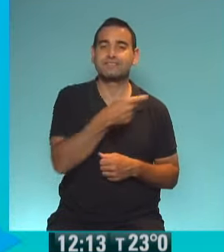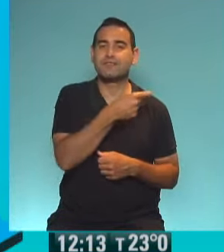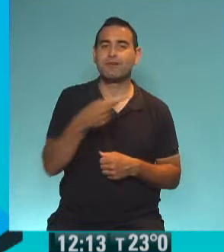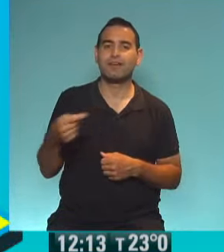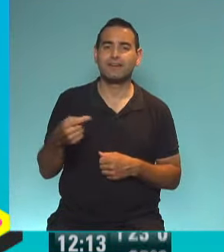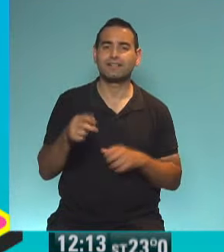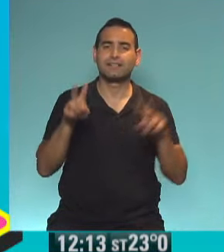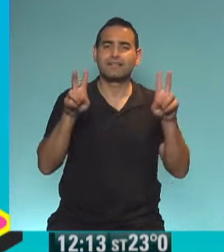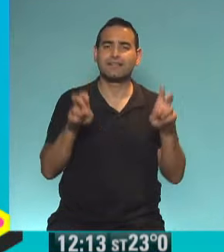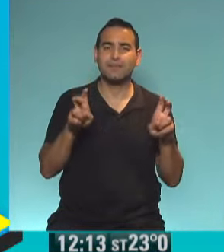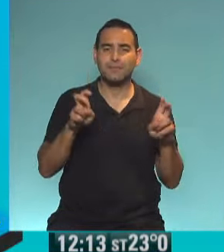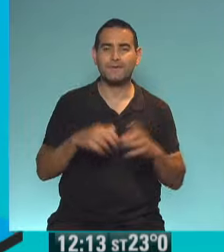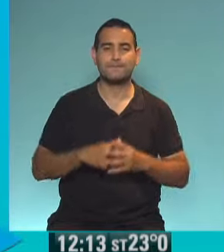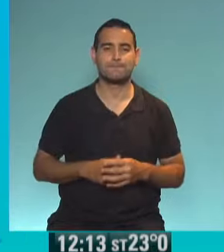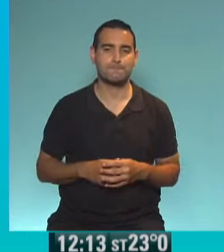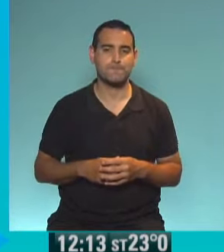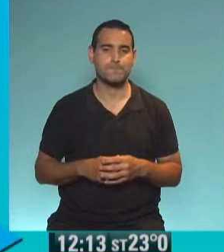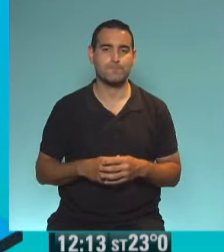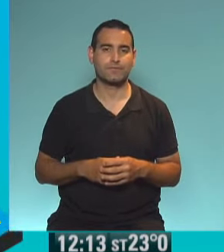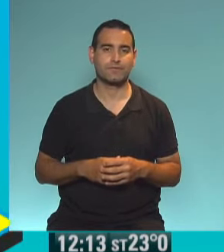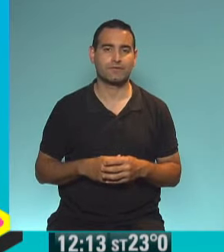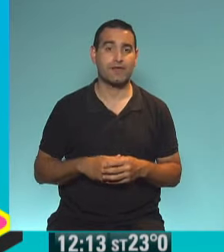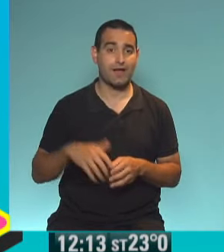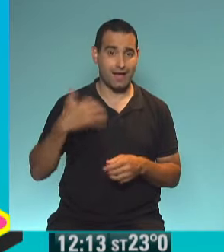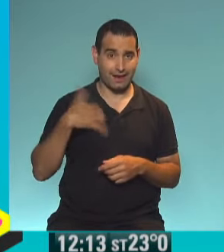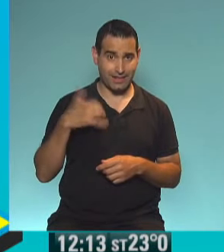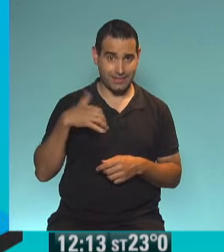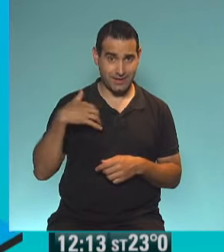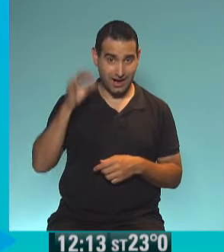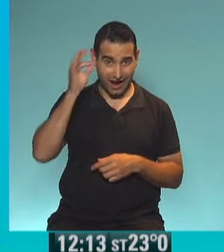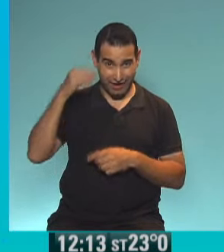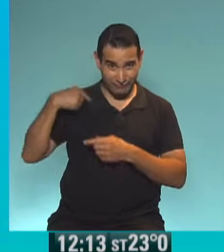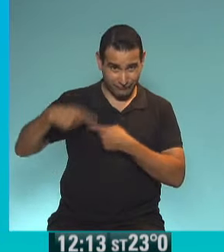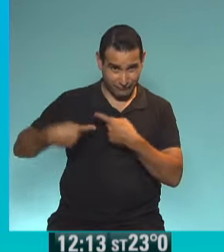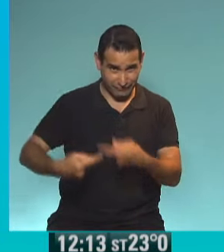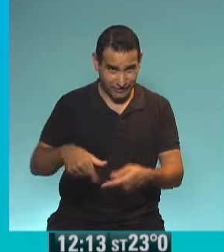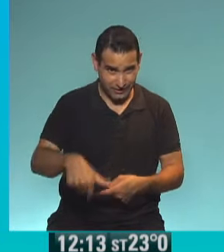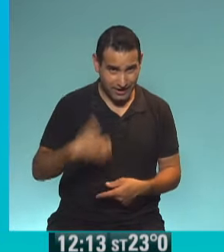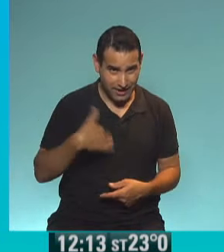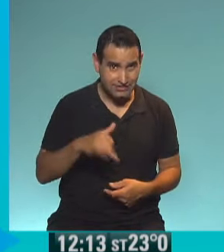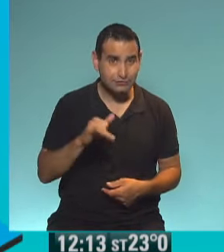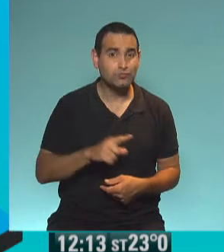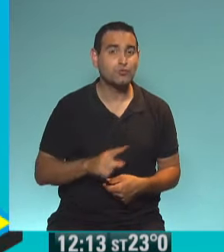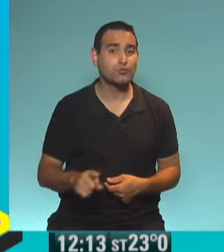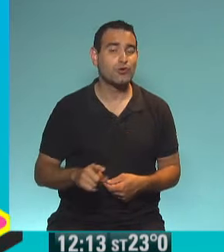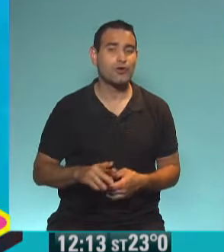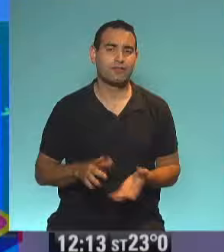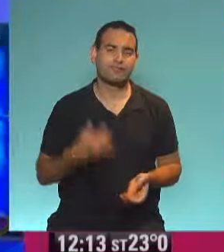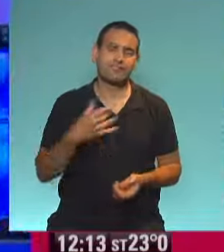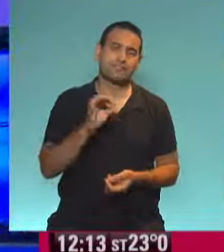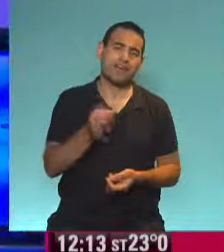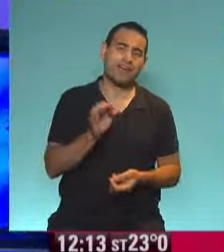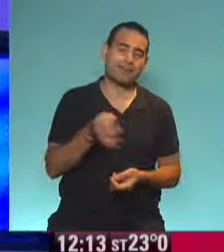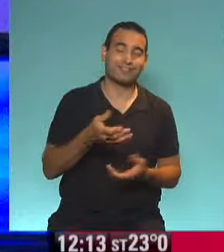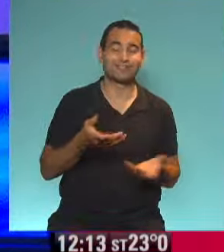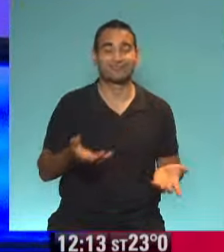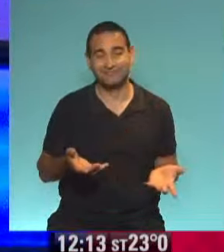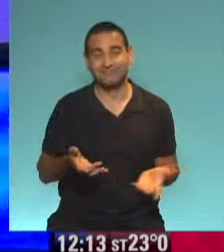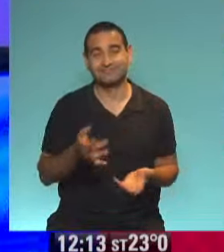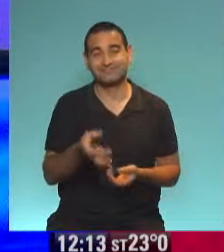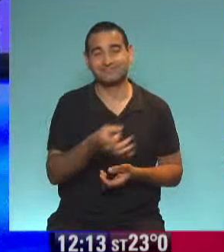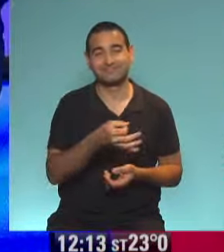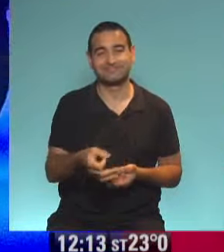el tema de nuestra semana es y fue Argentina. También es afro. Argentina. Eso yo ya lo sabía. Sí,